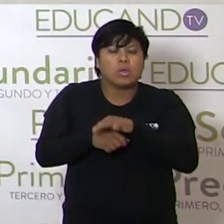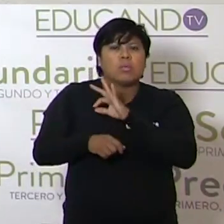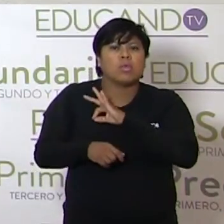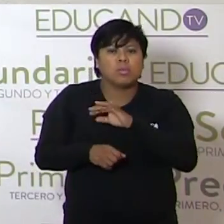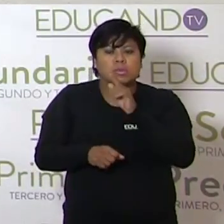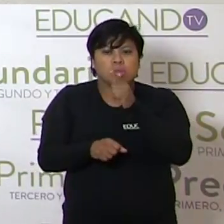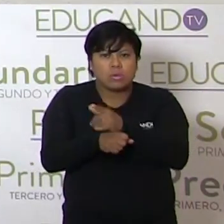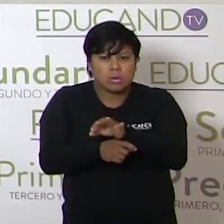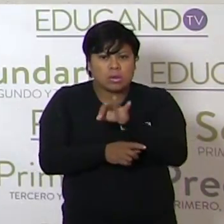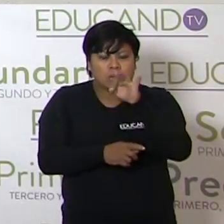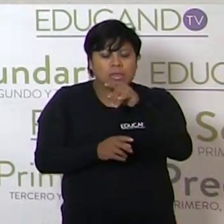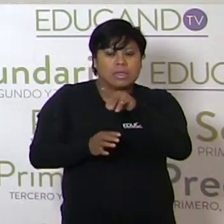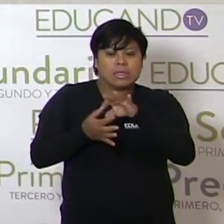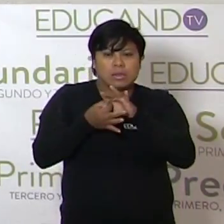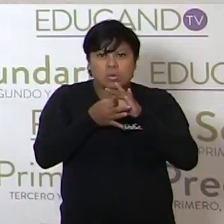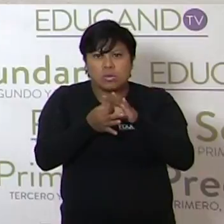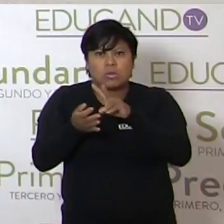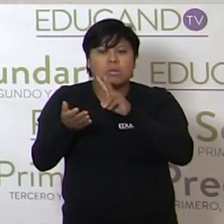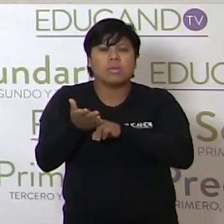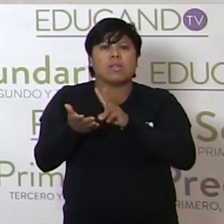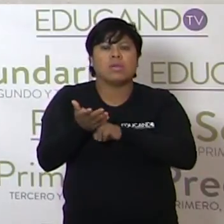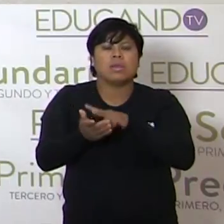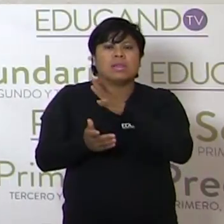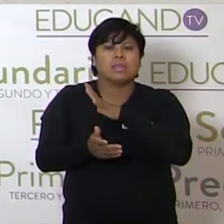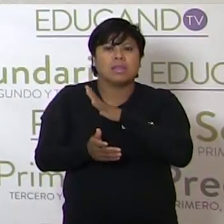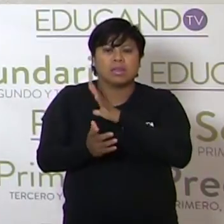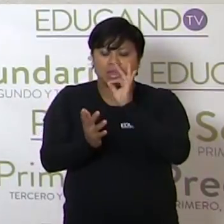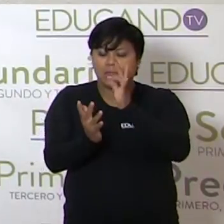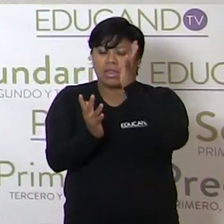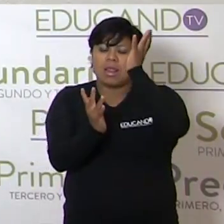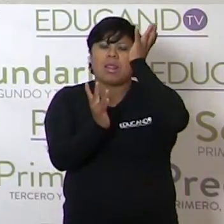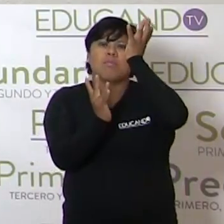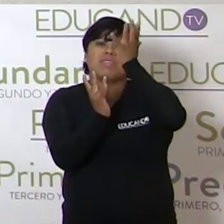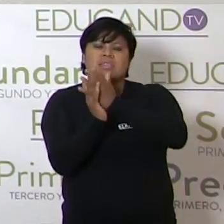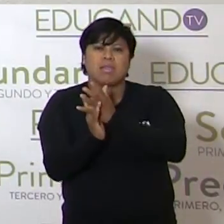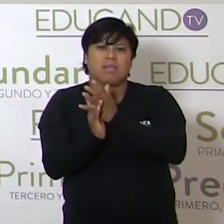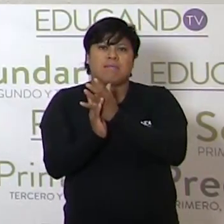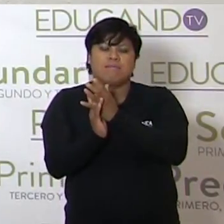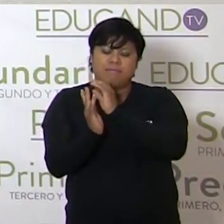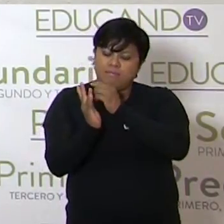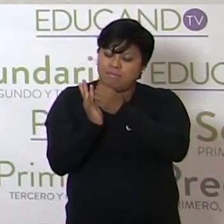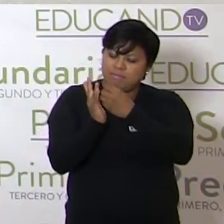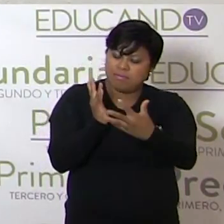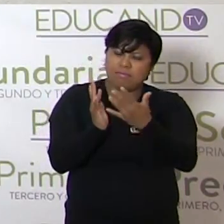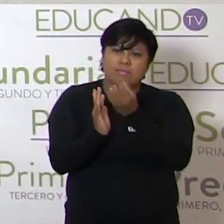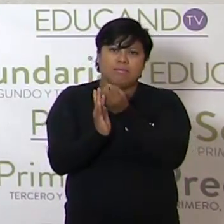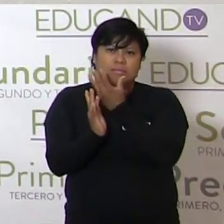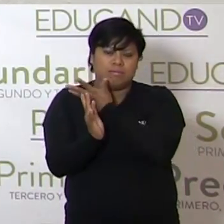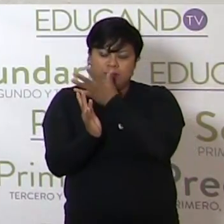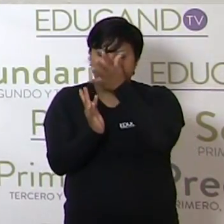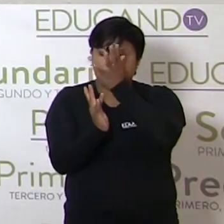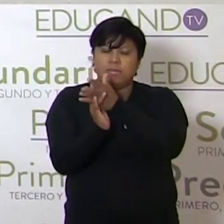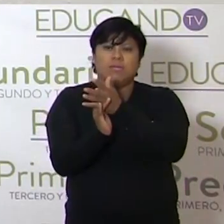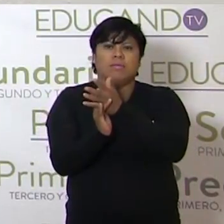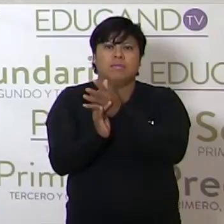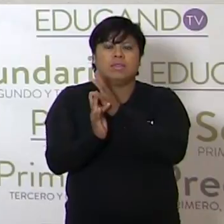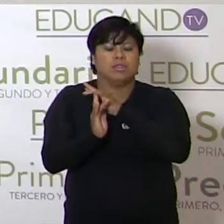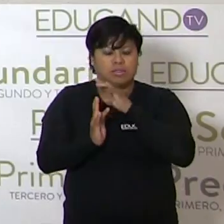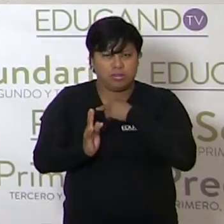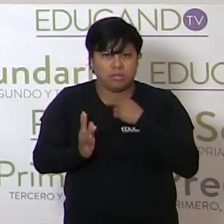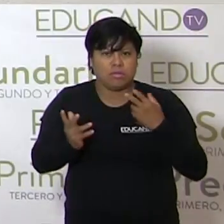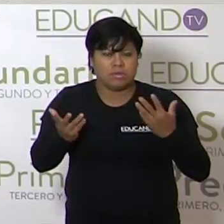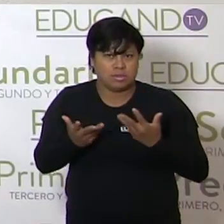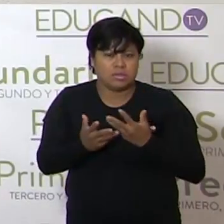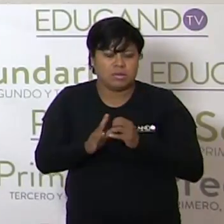encontrar entre ese conjunto de valores que esté posicionado justamente a la mitad de ellos. Es muy fácil de obtenerlo. Vamos a hacer el ejemplo